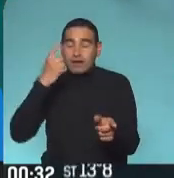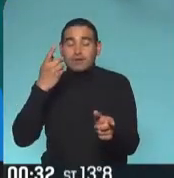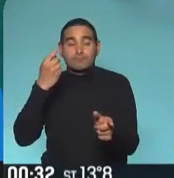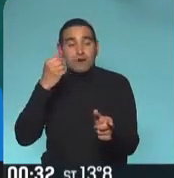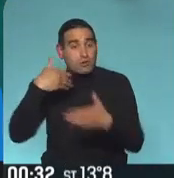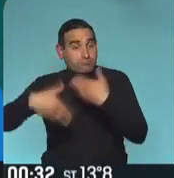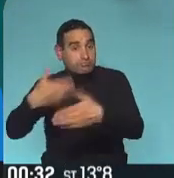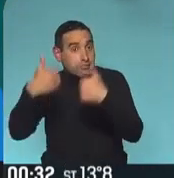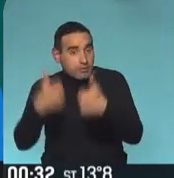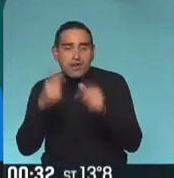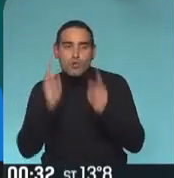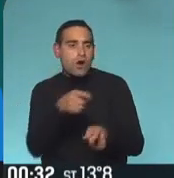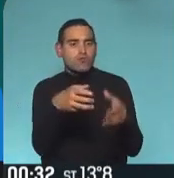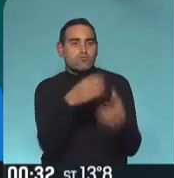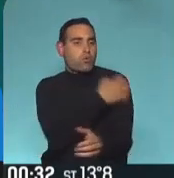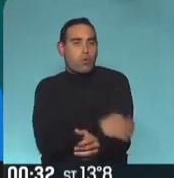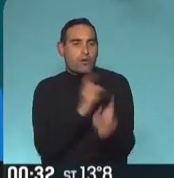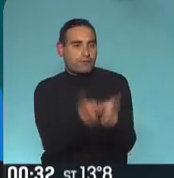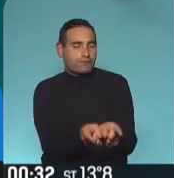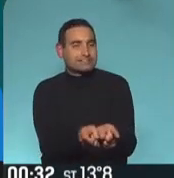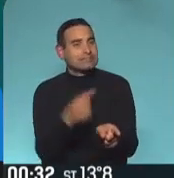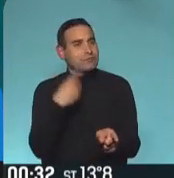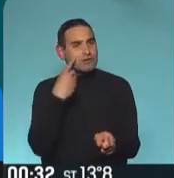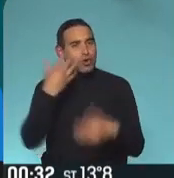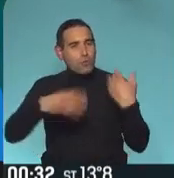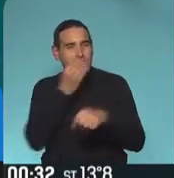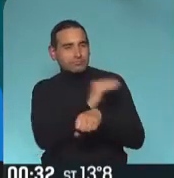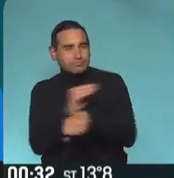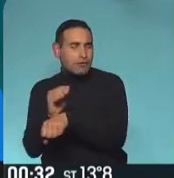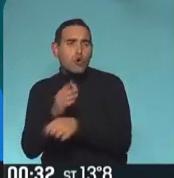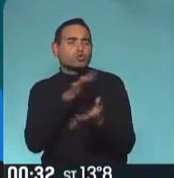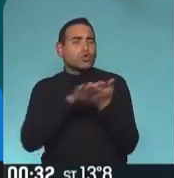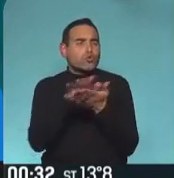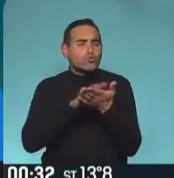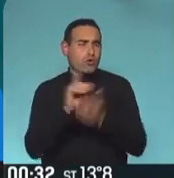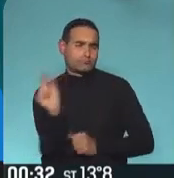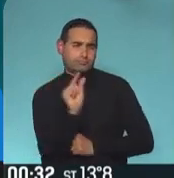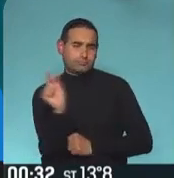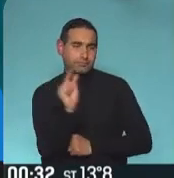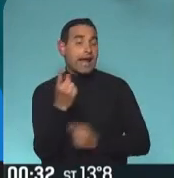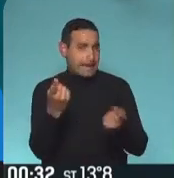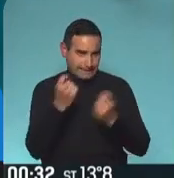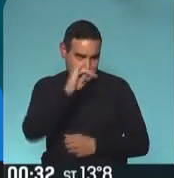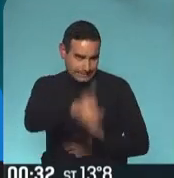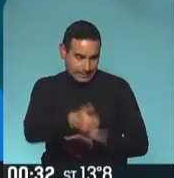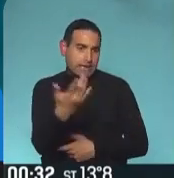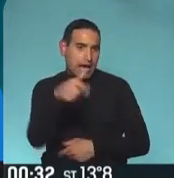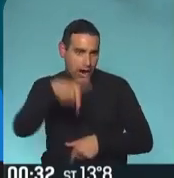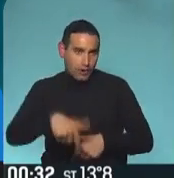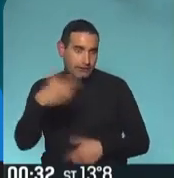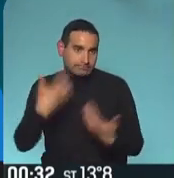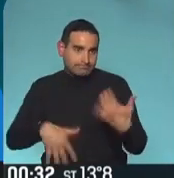que esta emergencia alimentaria es una solución pasajera, necesaria por esta emergencia que existe en Sí, claro.